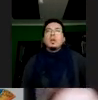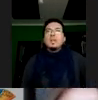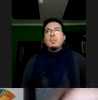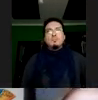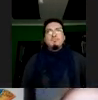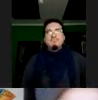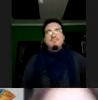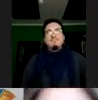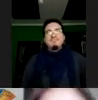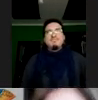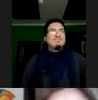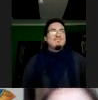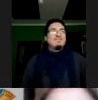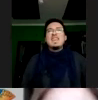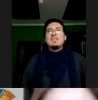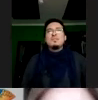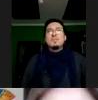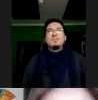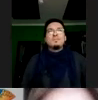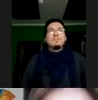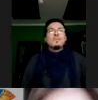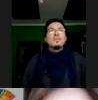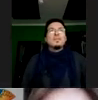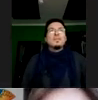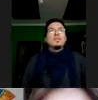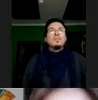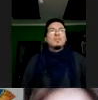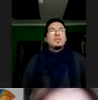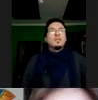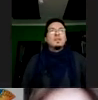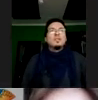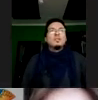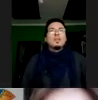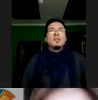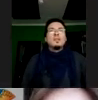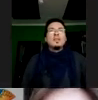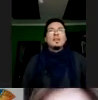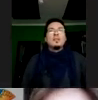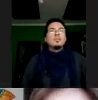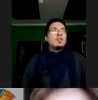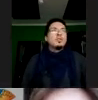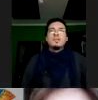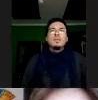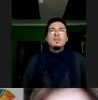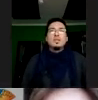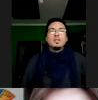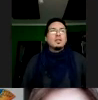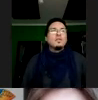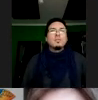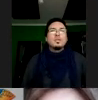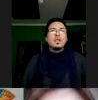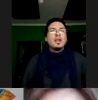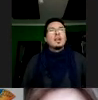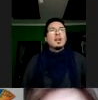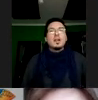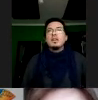dice, ninguna, profe, está claro. Ya. Eso me importa, chiquillos, me interesa que quede claro. Aquí yo no estoy simplemente para entregar